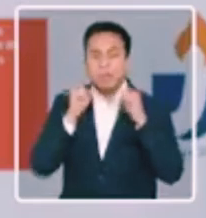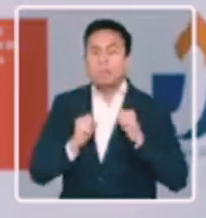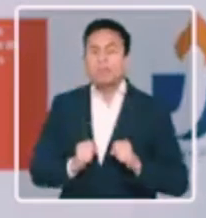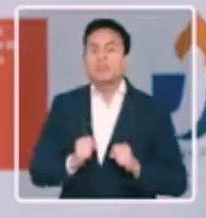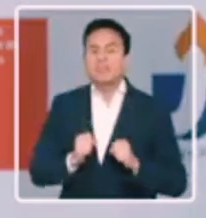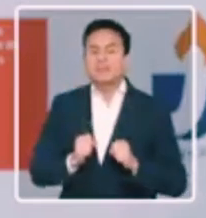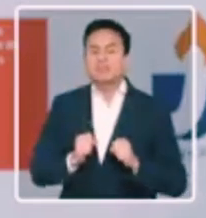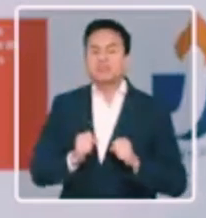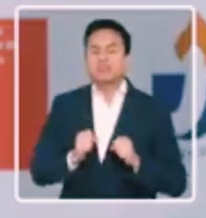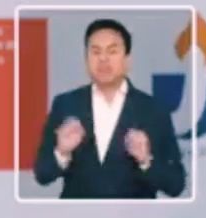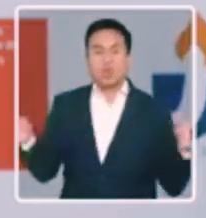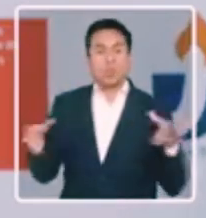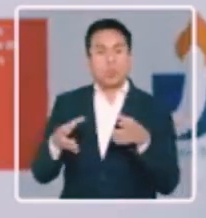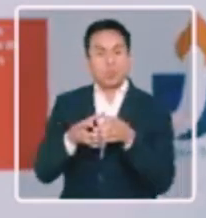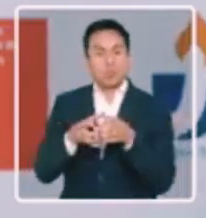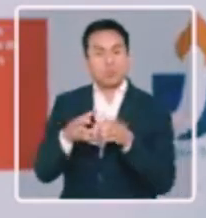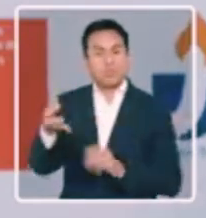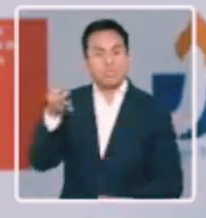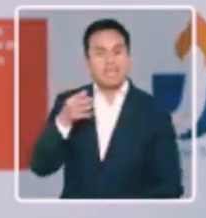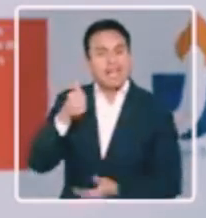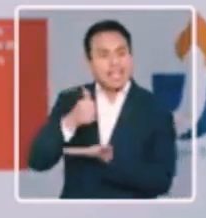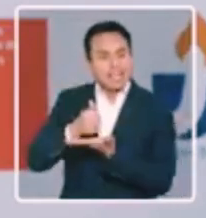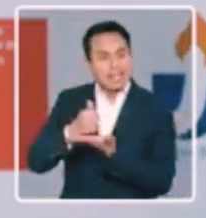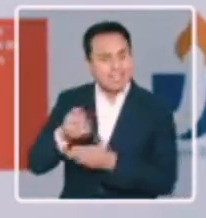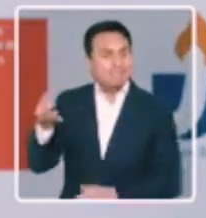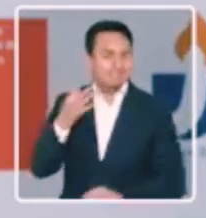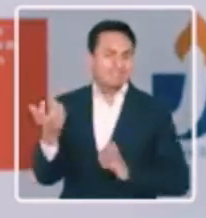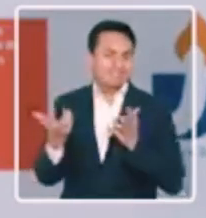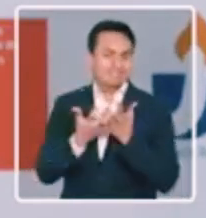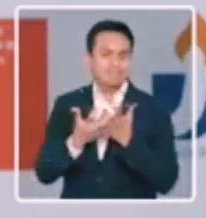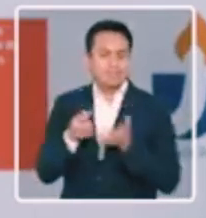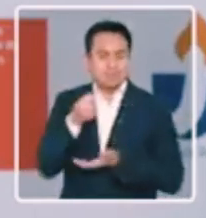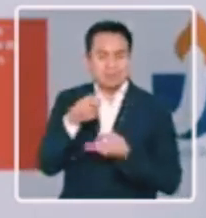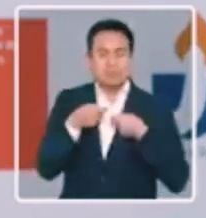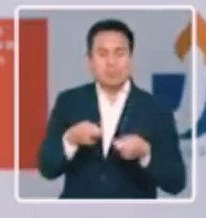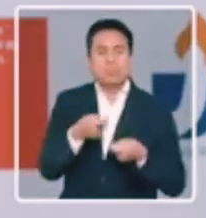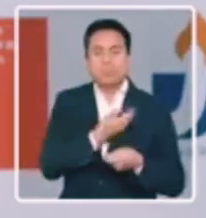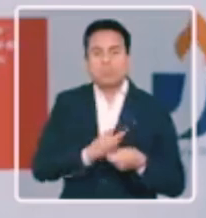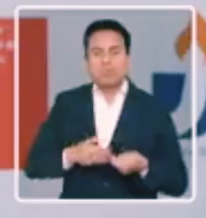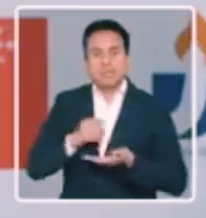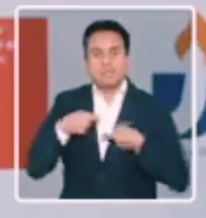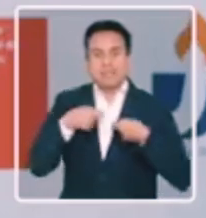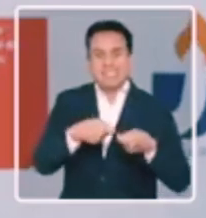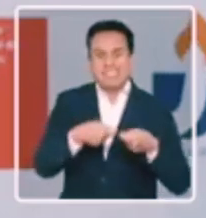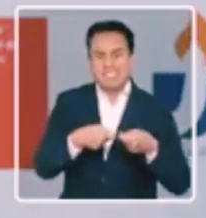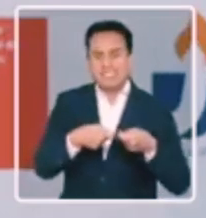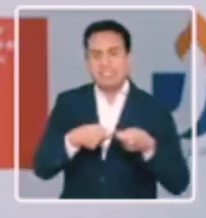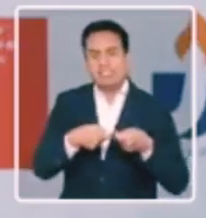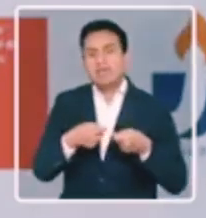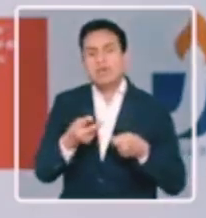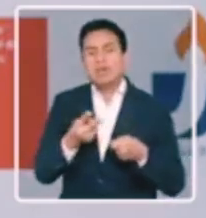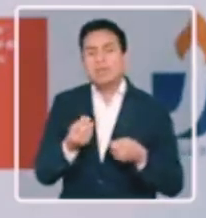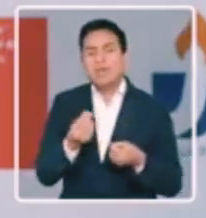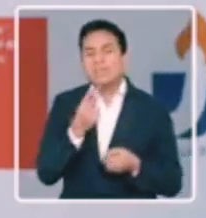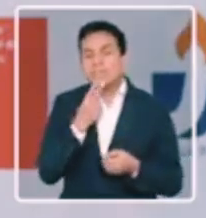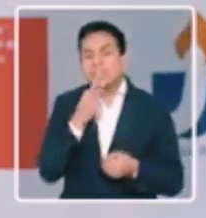podemos en conjunto a propósito de lo que decía el alcalde pública reforzando por ejemplo el plan buen vivir que lo vamos